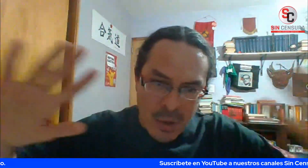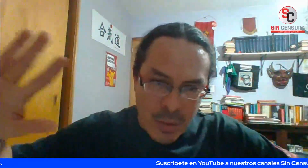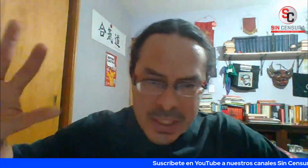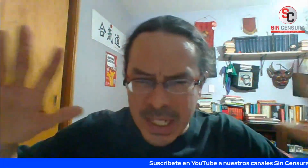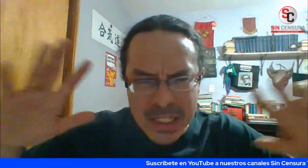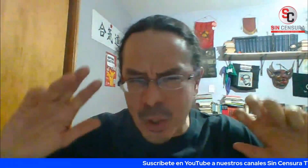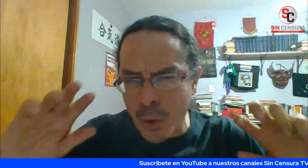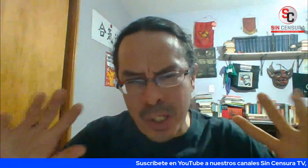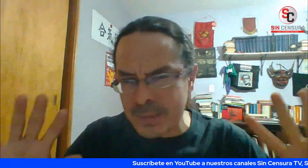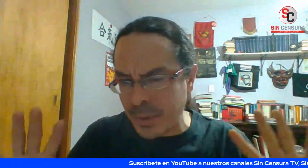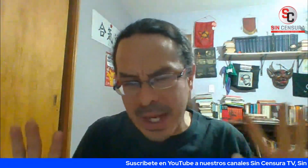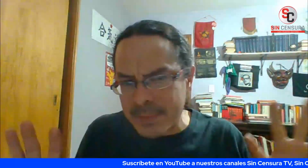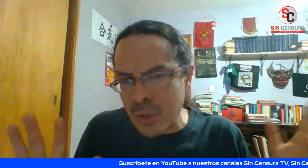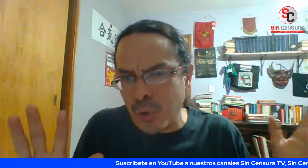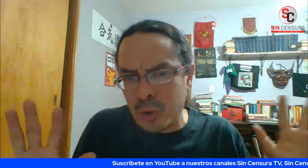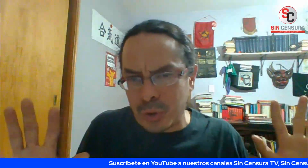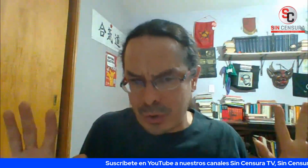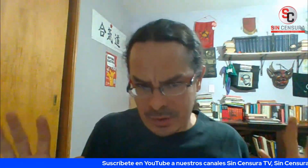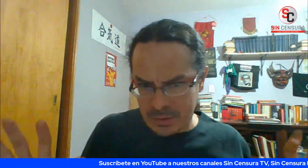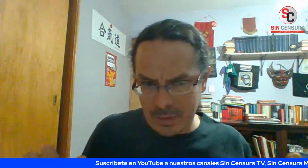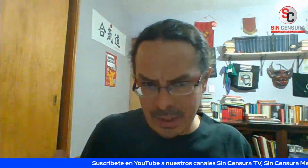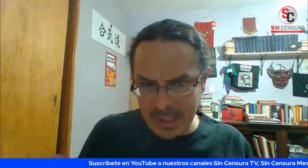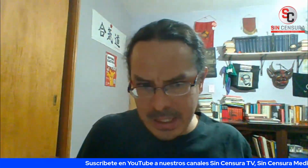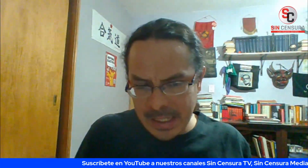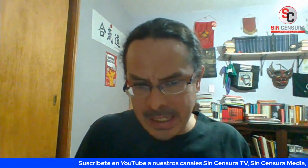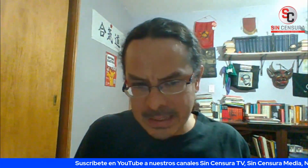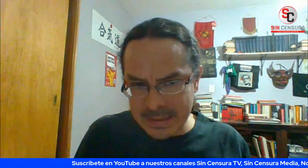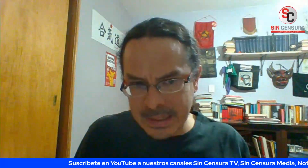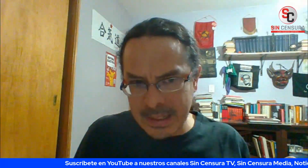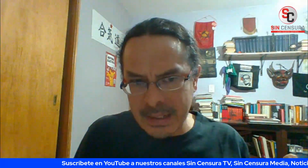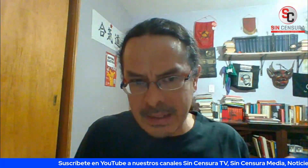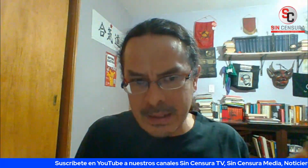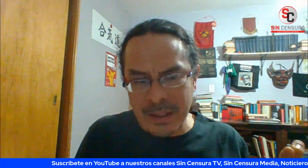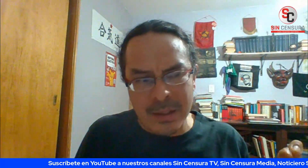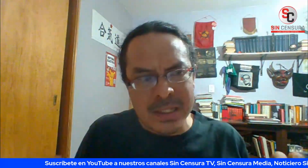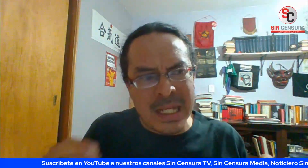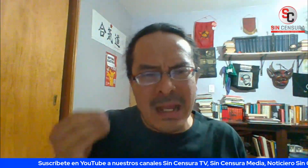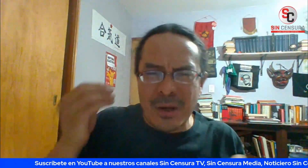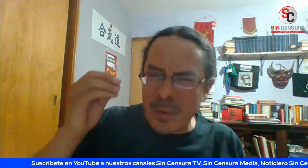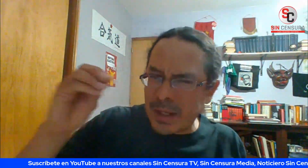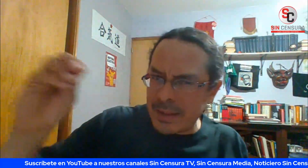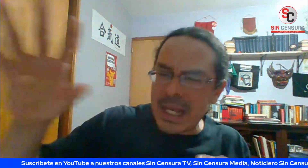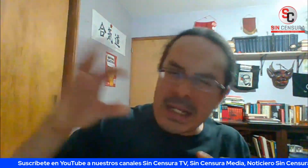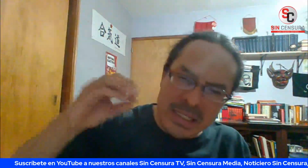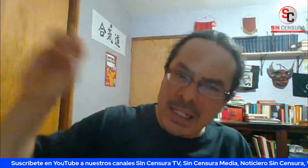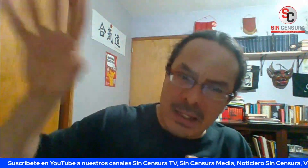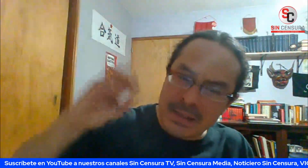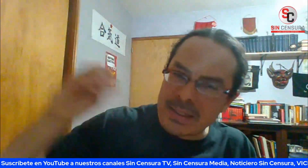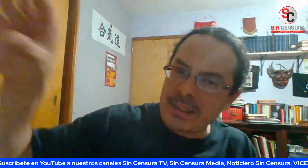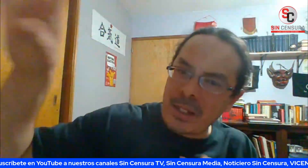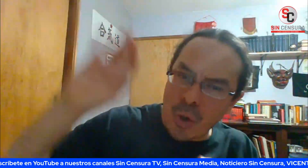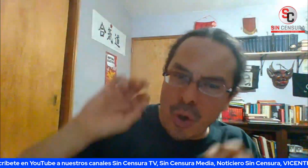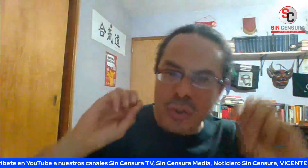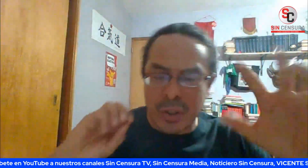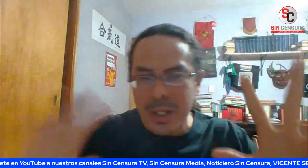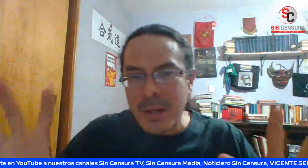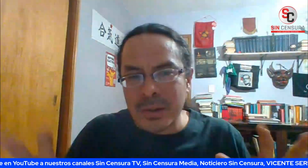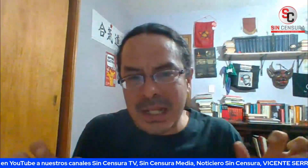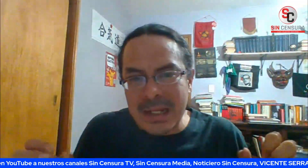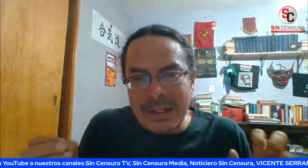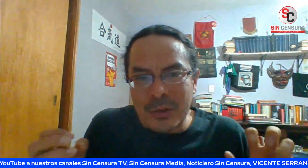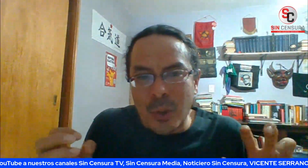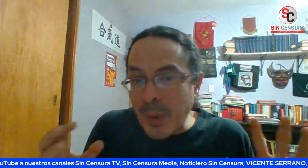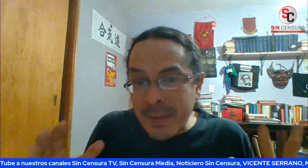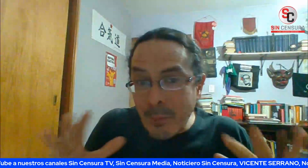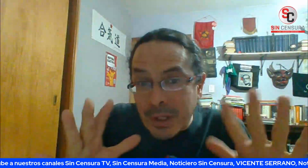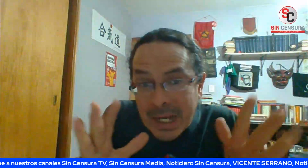sí se le olvidó, ese no es poder absoluto, ¿no? Sí. Y sí, ahí como que dice, sí, el 68, o